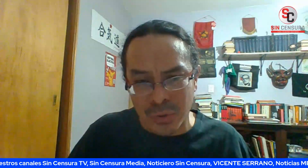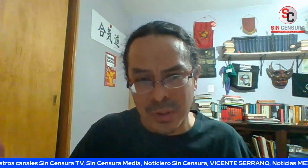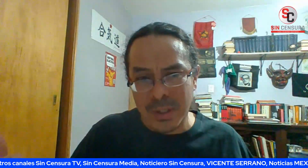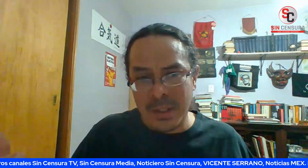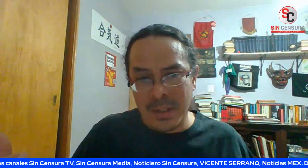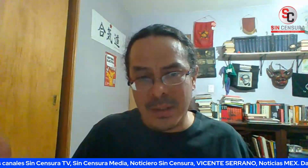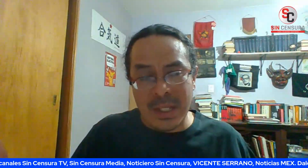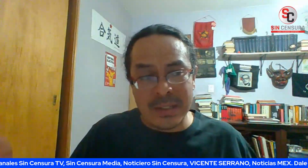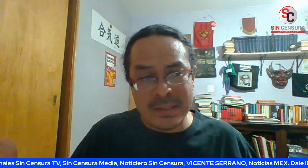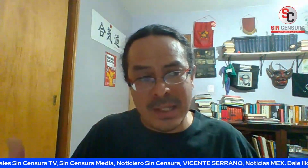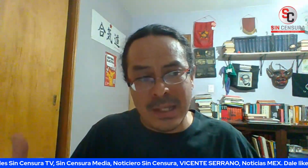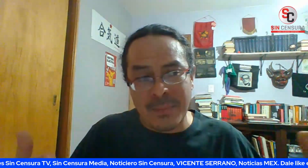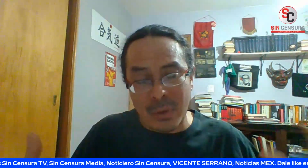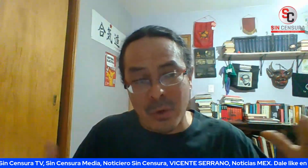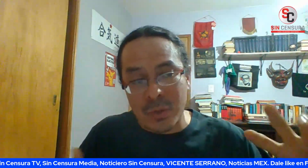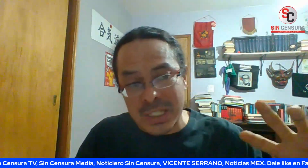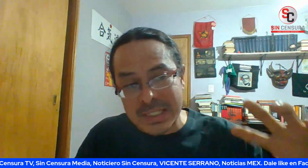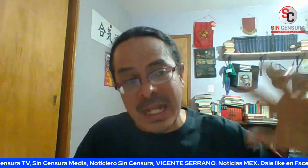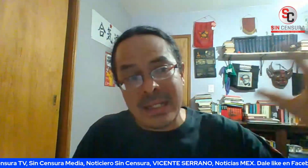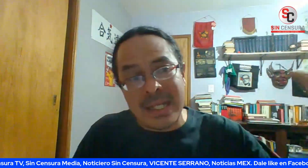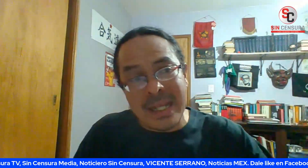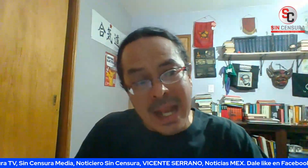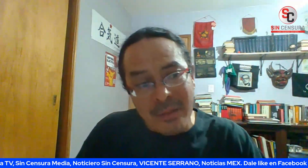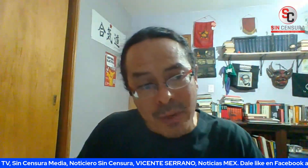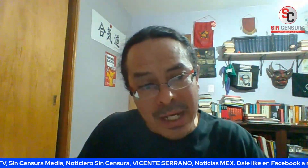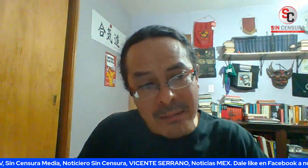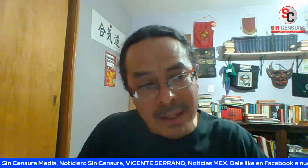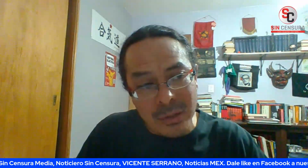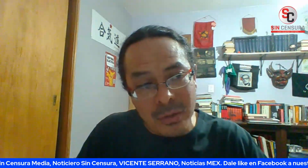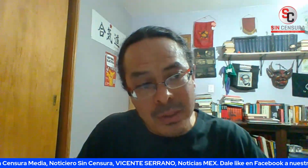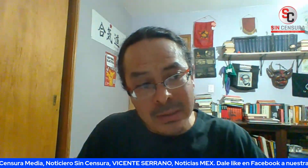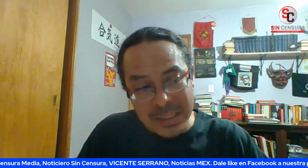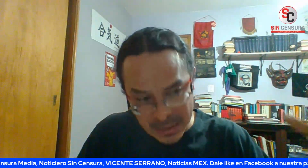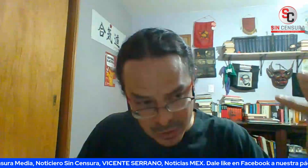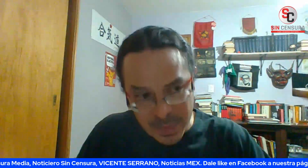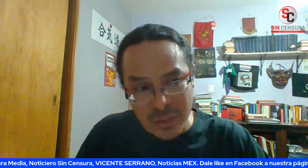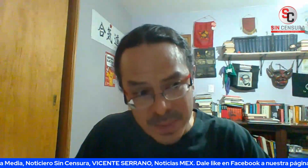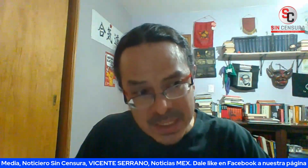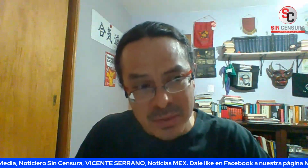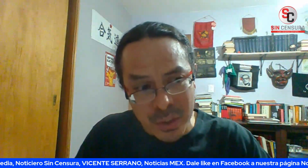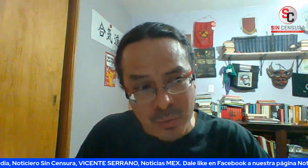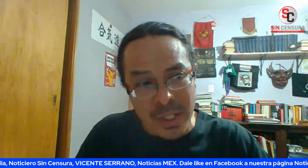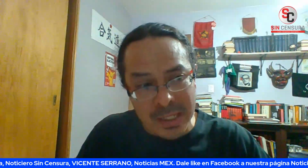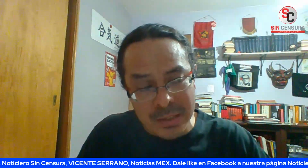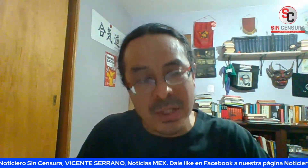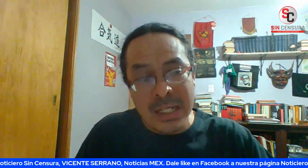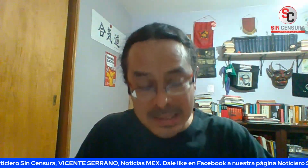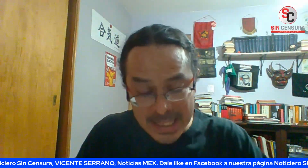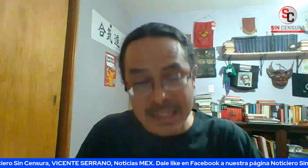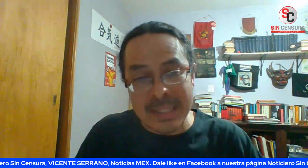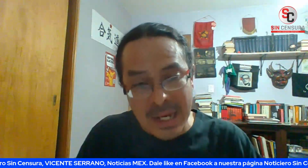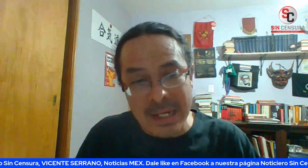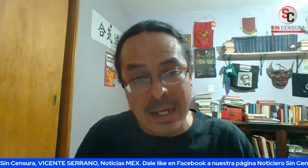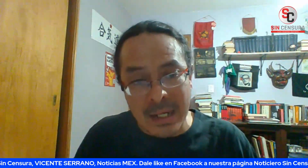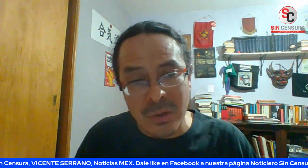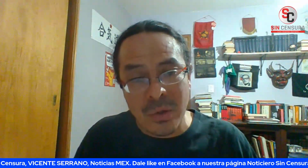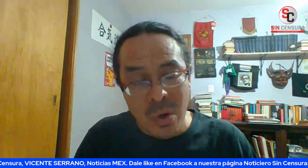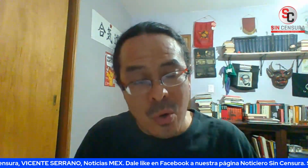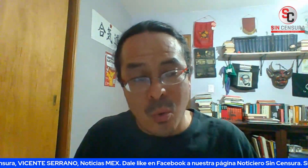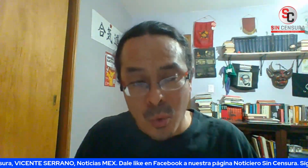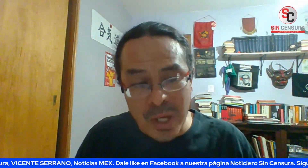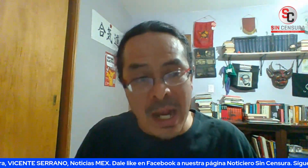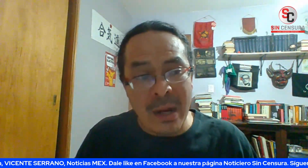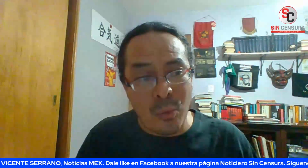al otro. Pero los que están liderando aquel bando, desde los medios masivos de comunicación, sí están